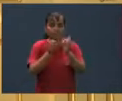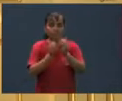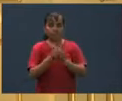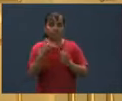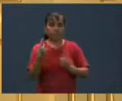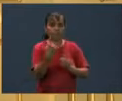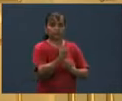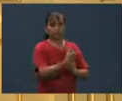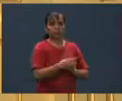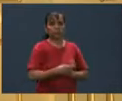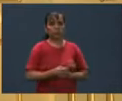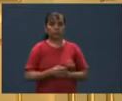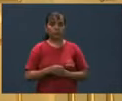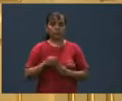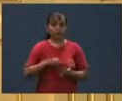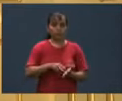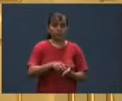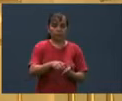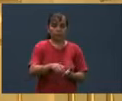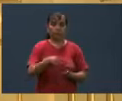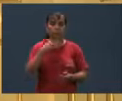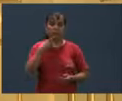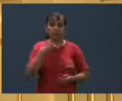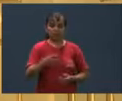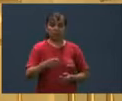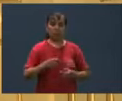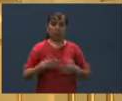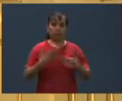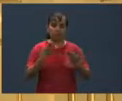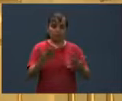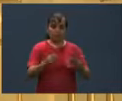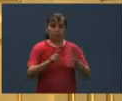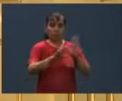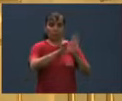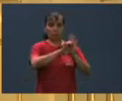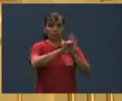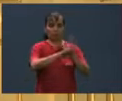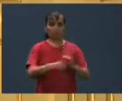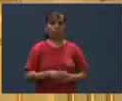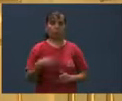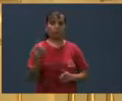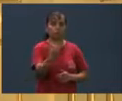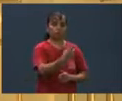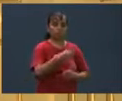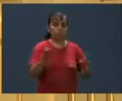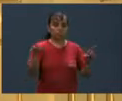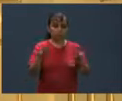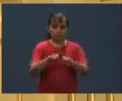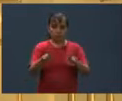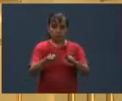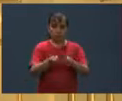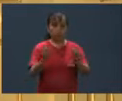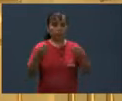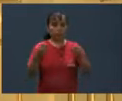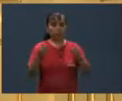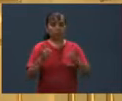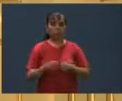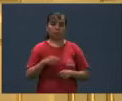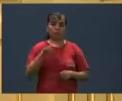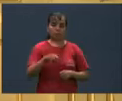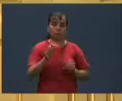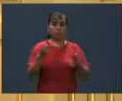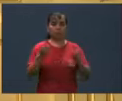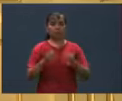otros. Ezequiel les servirá de ejemplo. Ustedes harán lo mismo que él ha hecho,